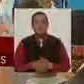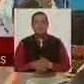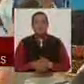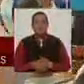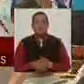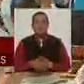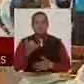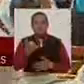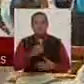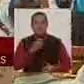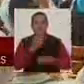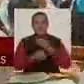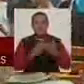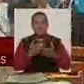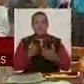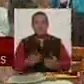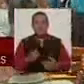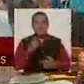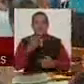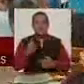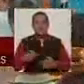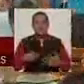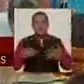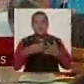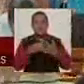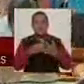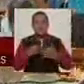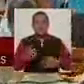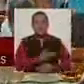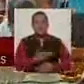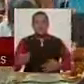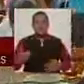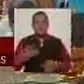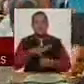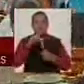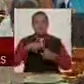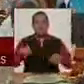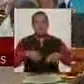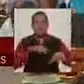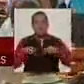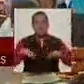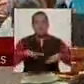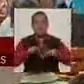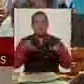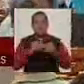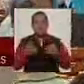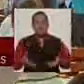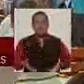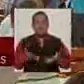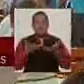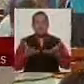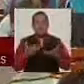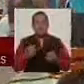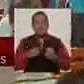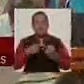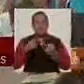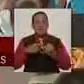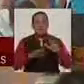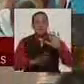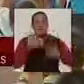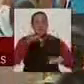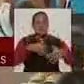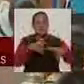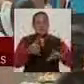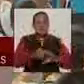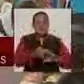de la primera dama de la nación, Nadine Heredia, luego de hacer la entrega de 15 grupos electrógenos